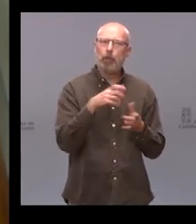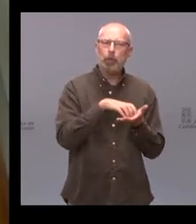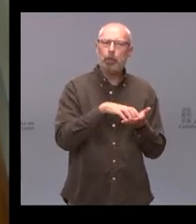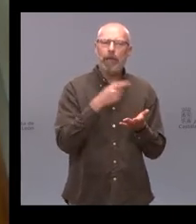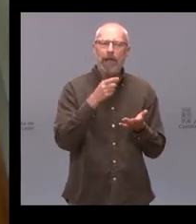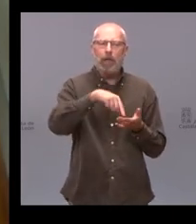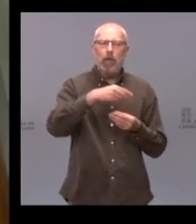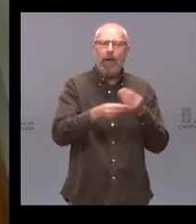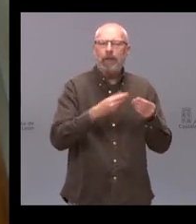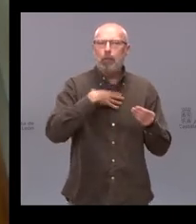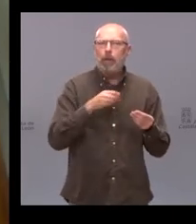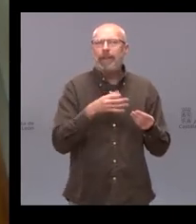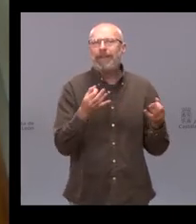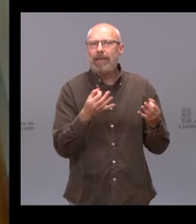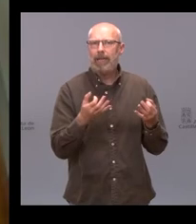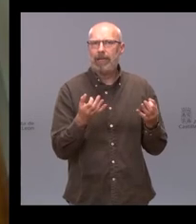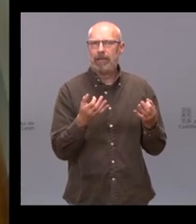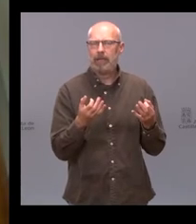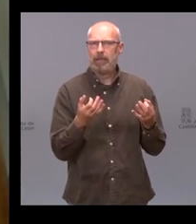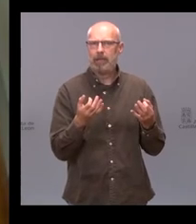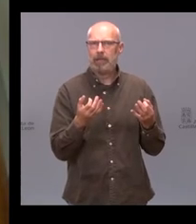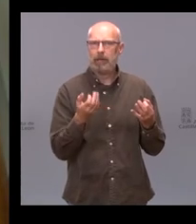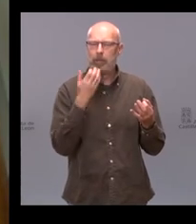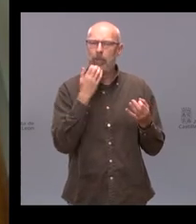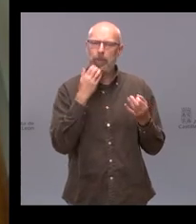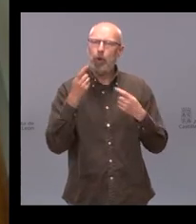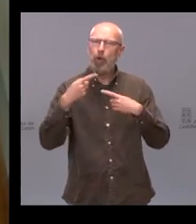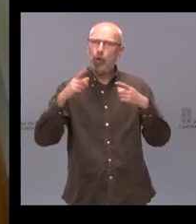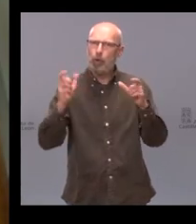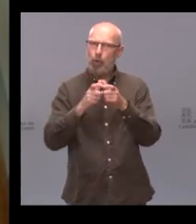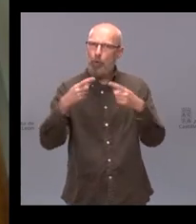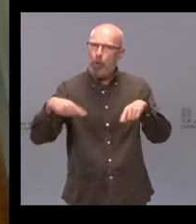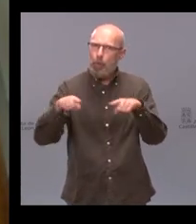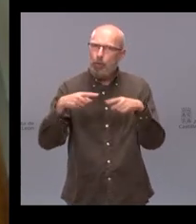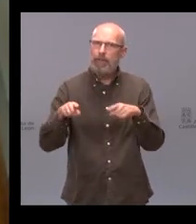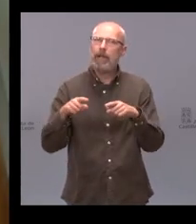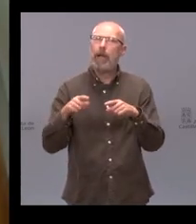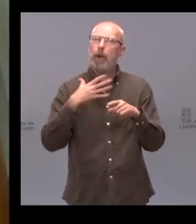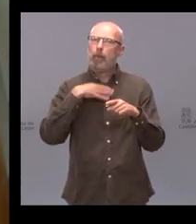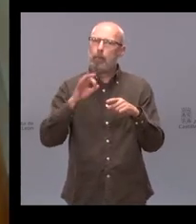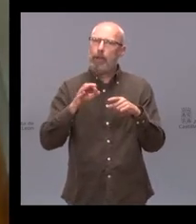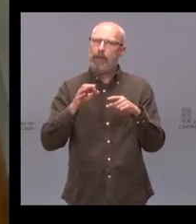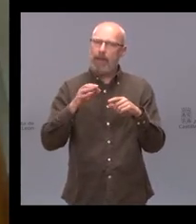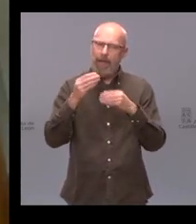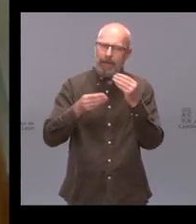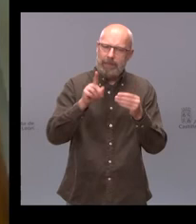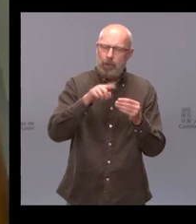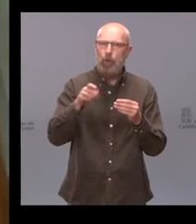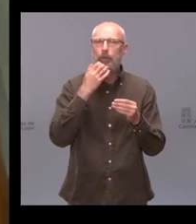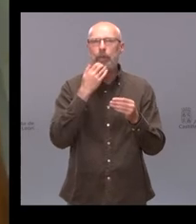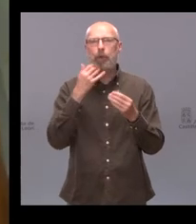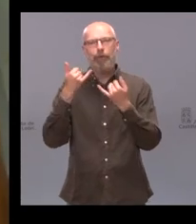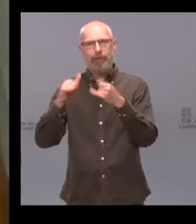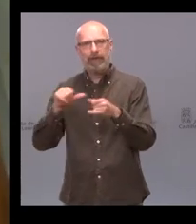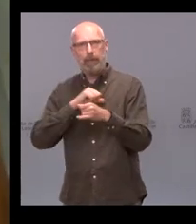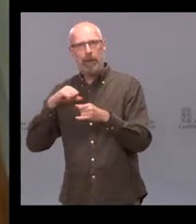que no. Músicos no profesionales, si pueden quedar o no para ensayar, si pueden, entiendo que acudir a una fiesta privada, entiendo